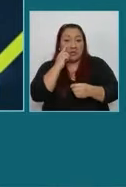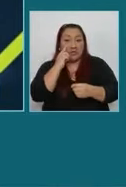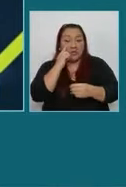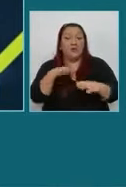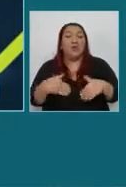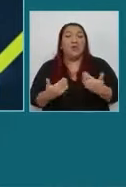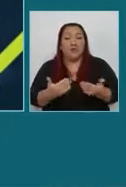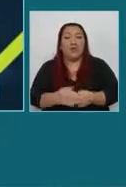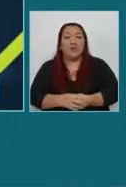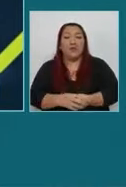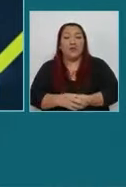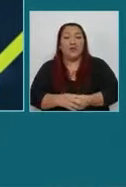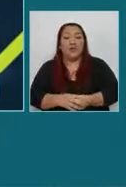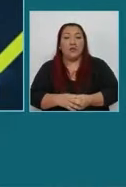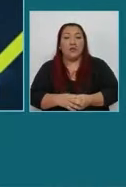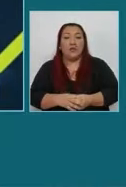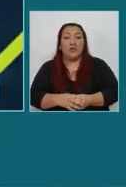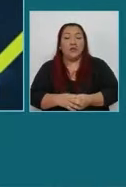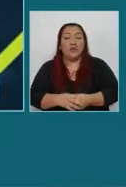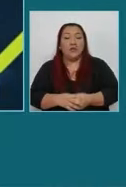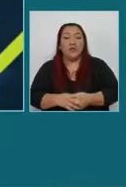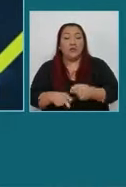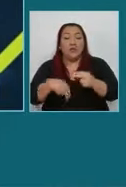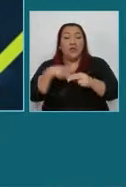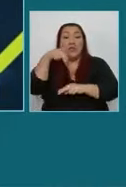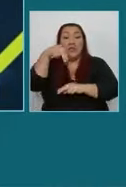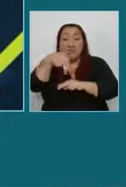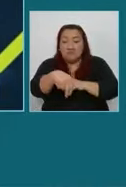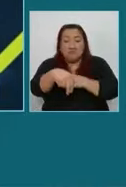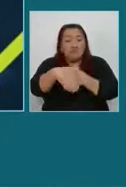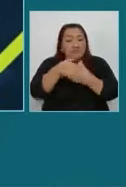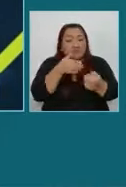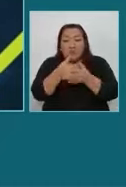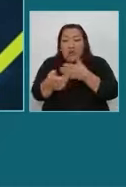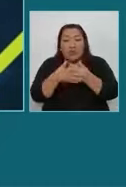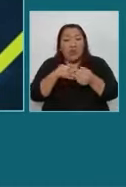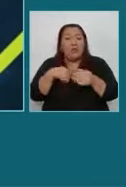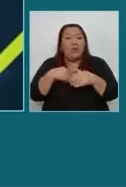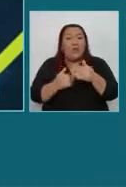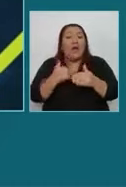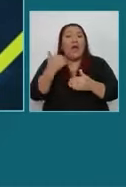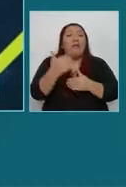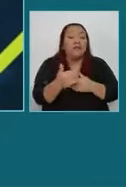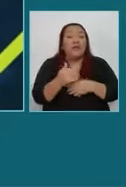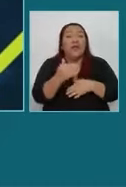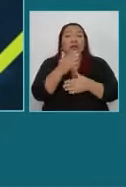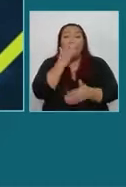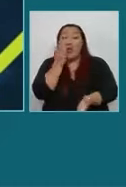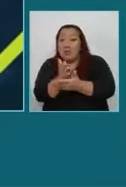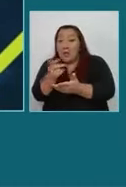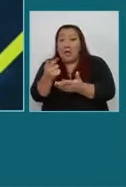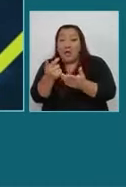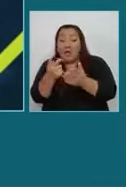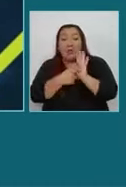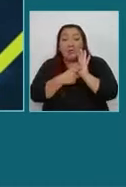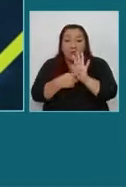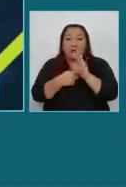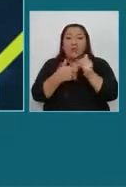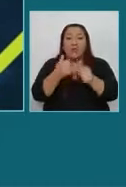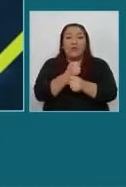pueda saltar la valla o la problemática que tiene en cuanto a la demostración